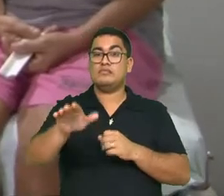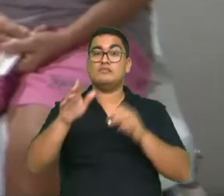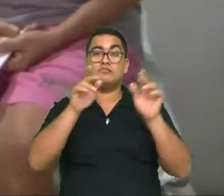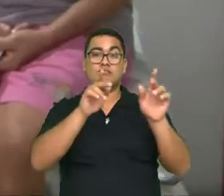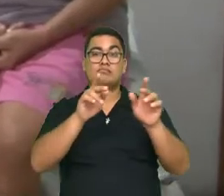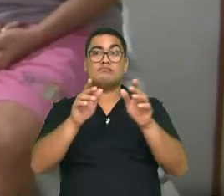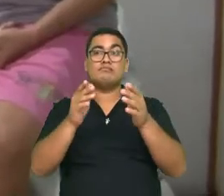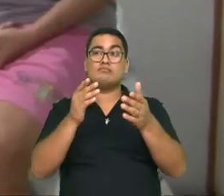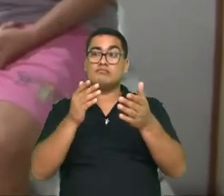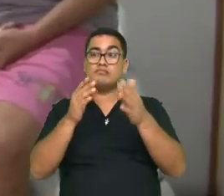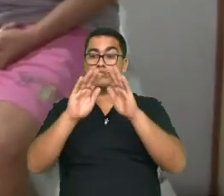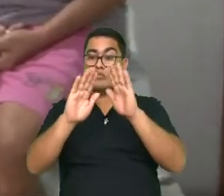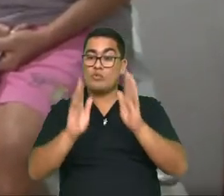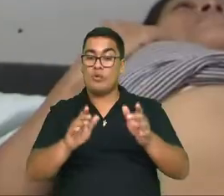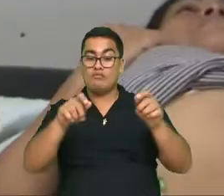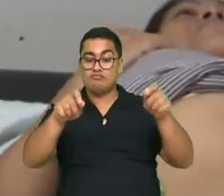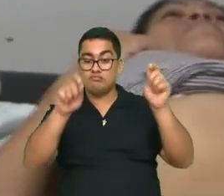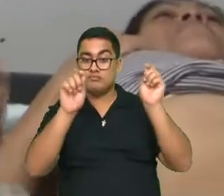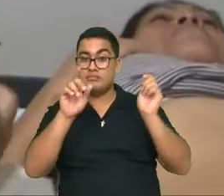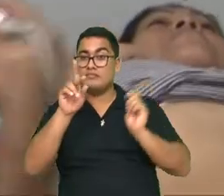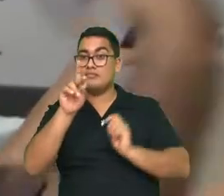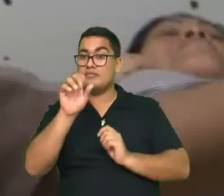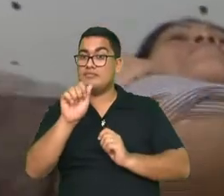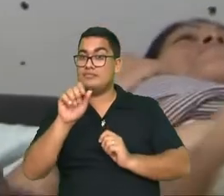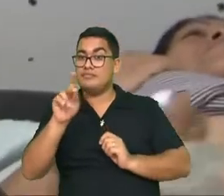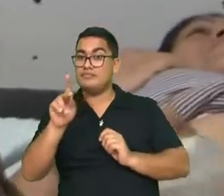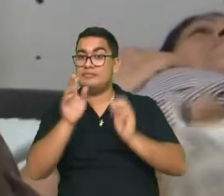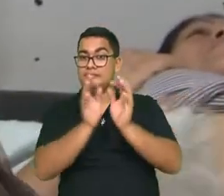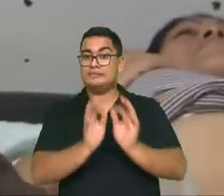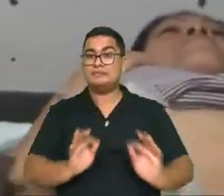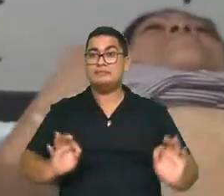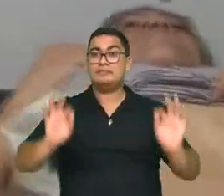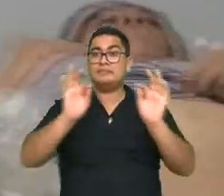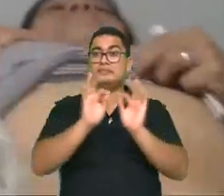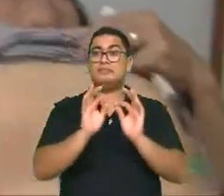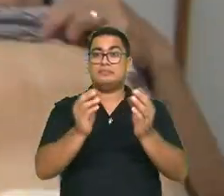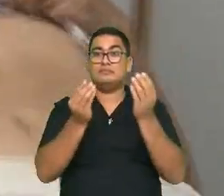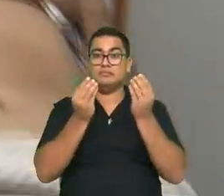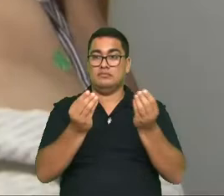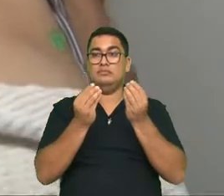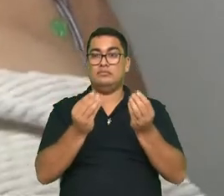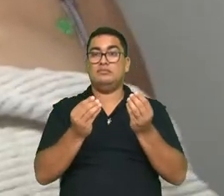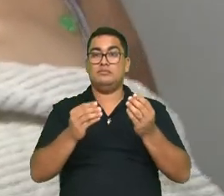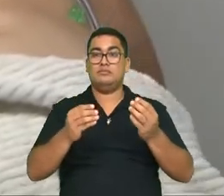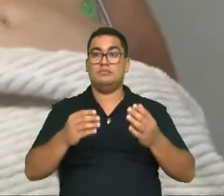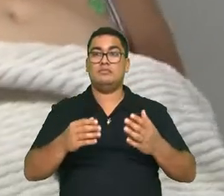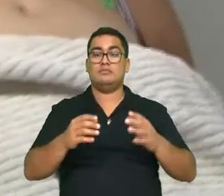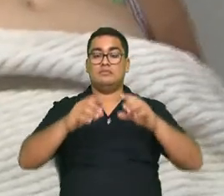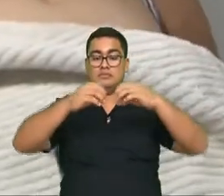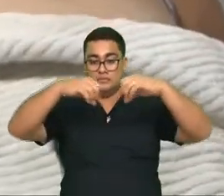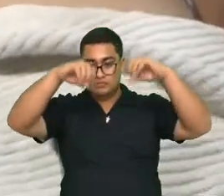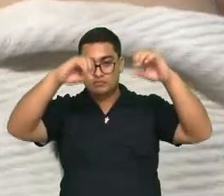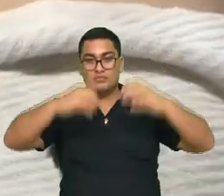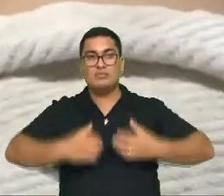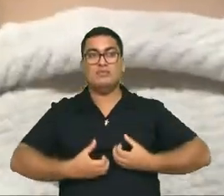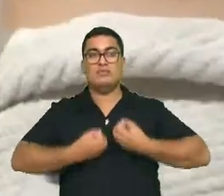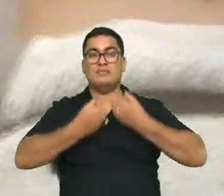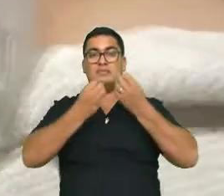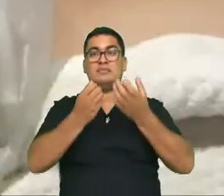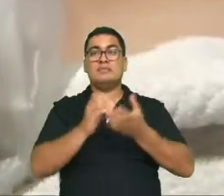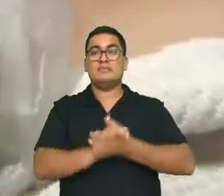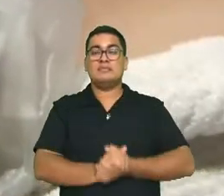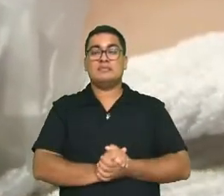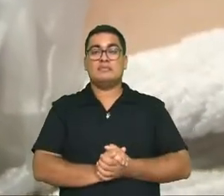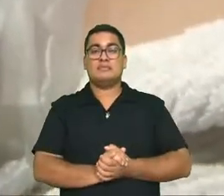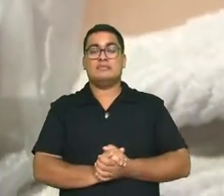las féminas el examen del Papa Nicolau, importante para la prevención del cáncer cervicouterino.